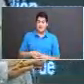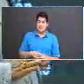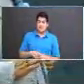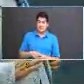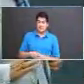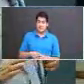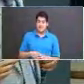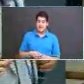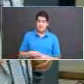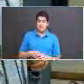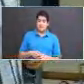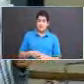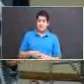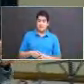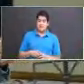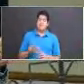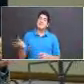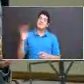nada.